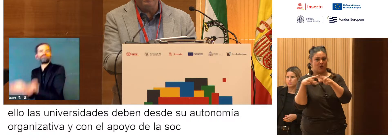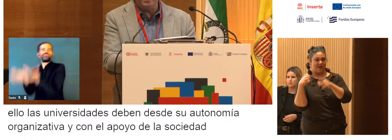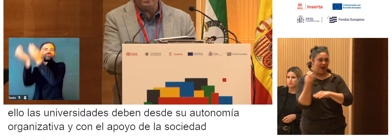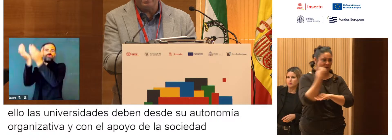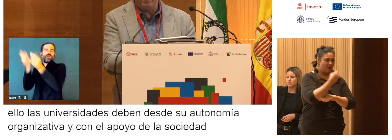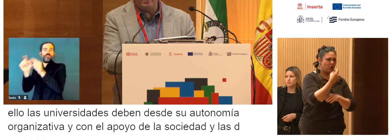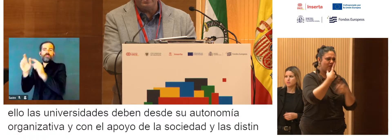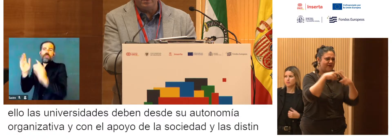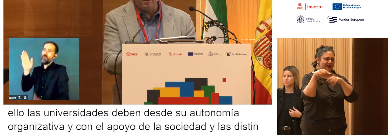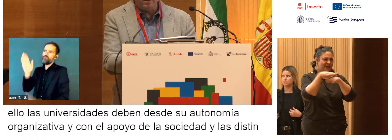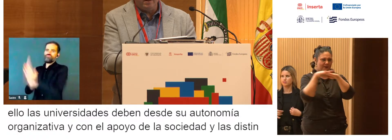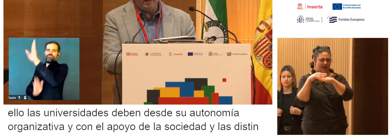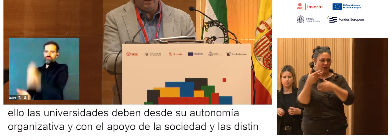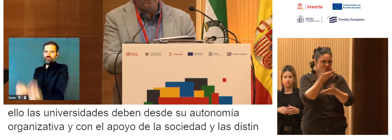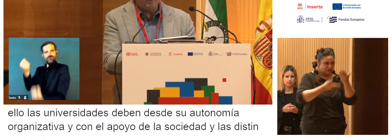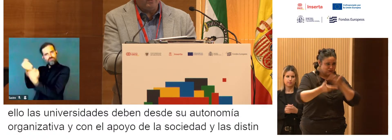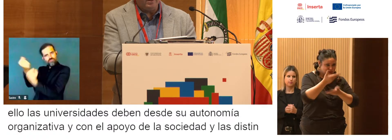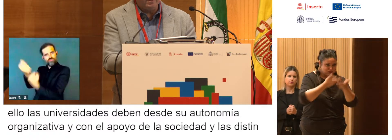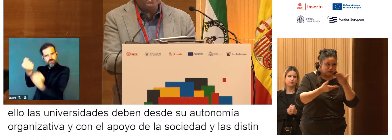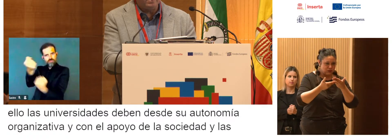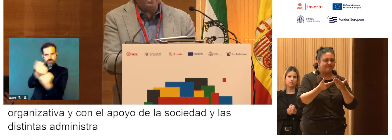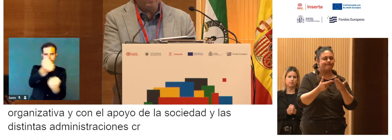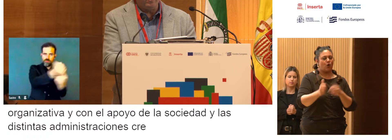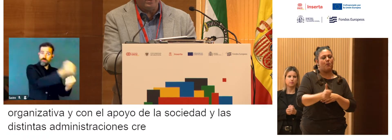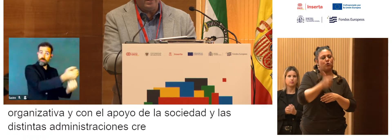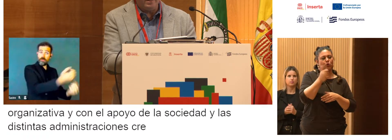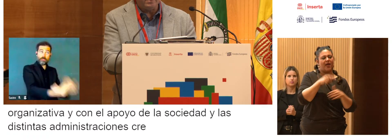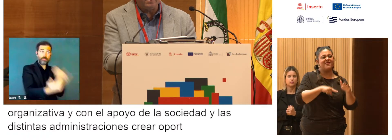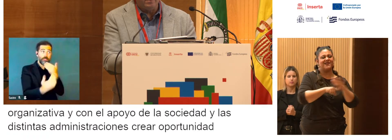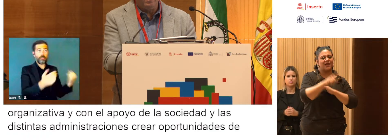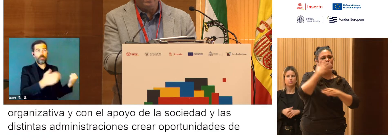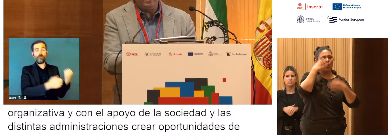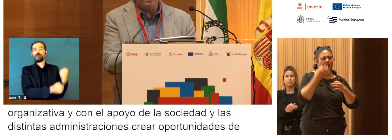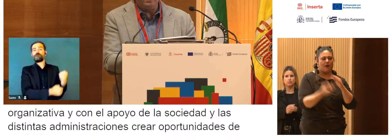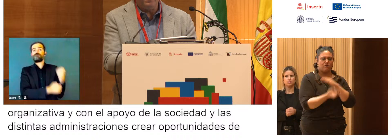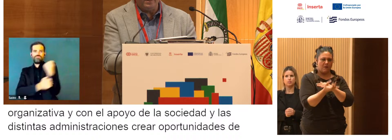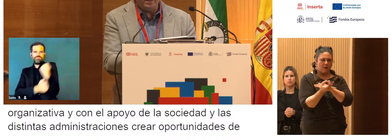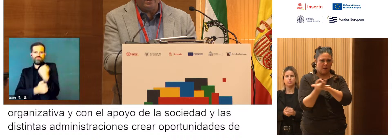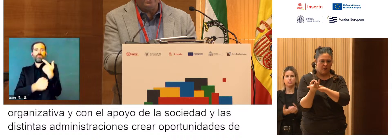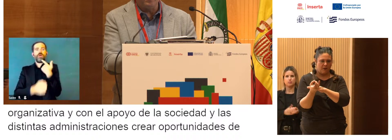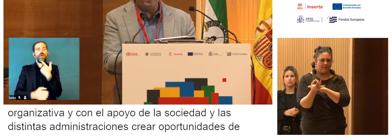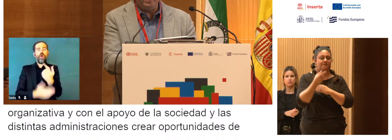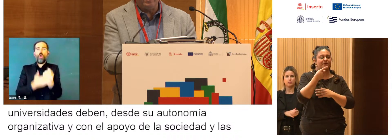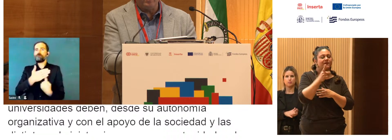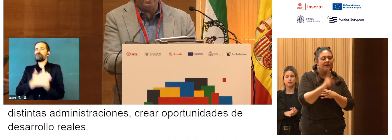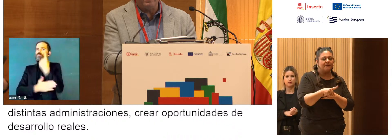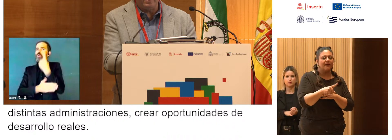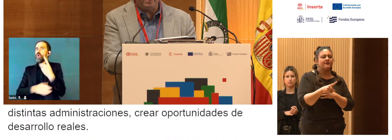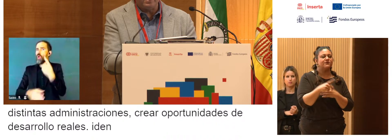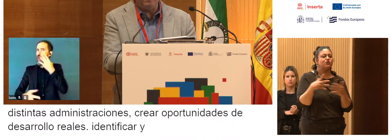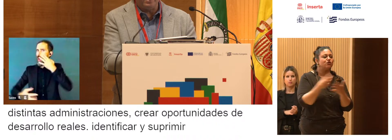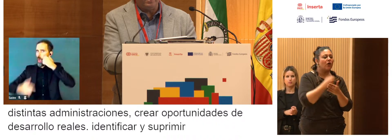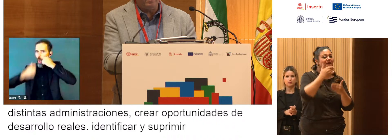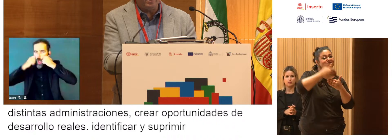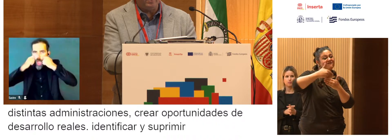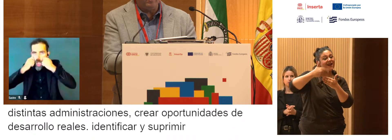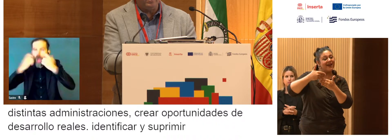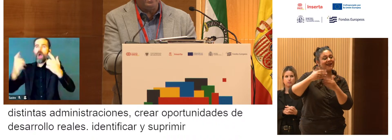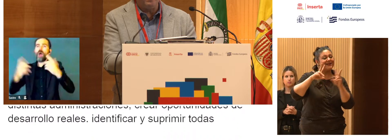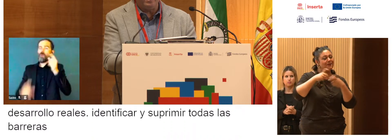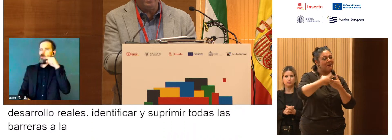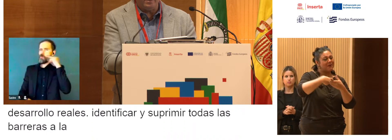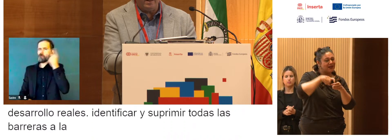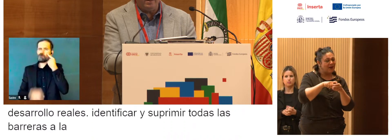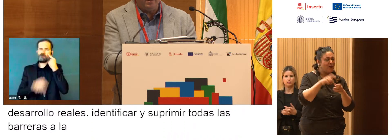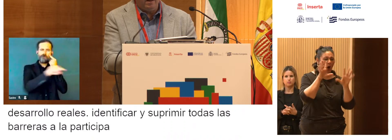distintas administraciones, crear oportunidades de desarrollo reales, identificar y suprimir todas las barreras a la participación